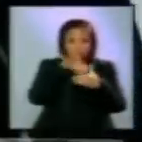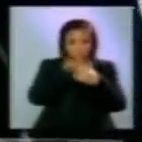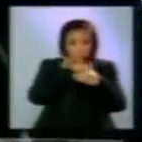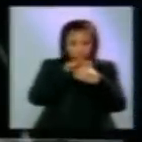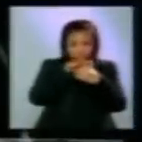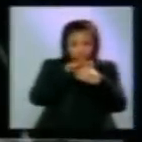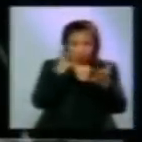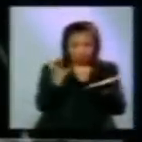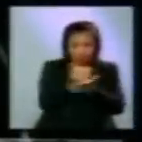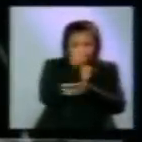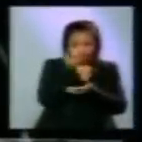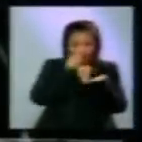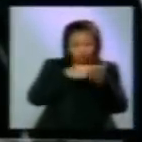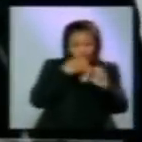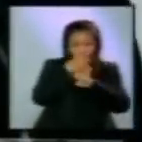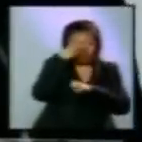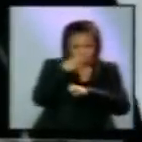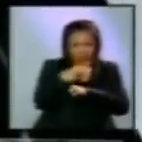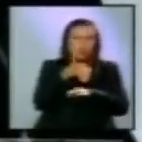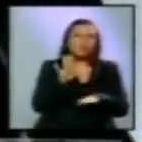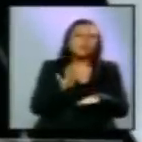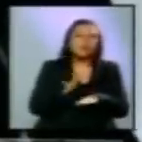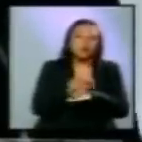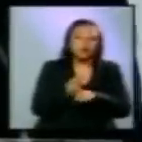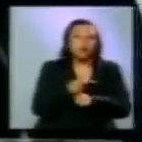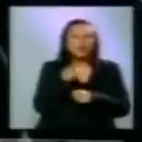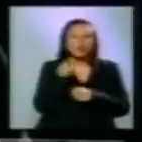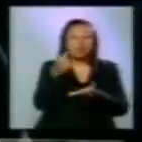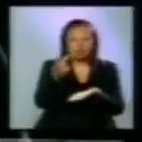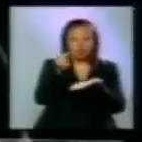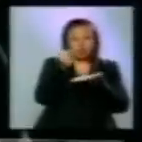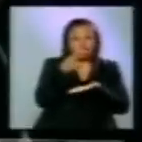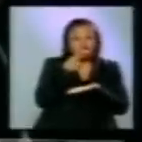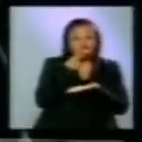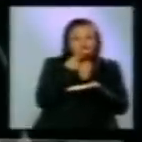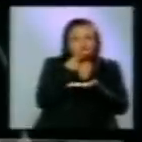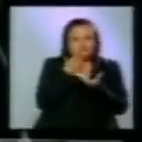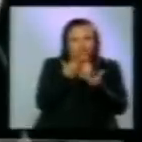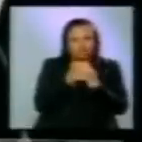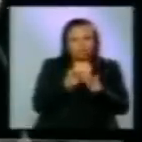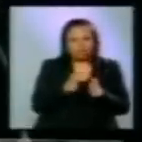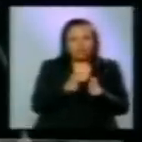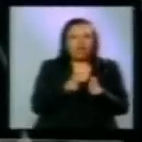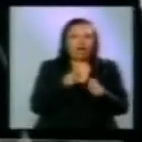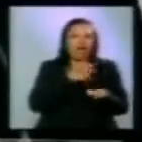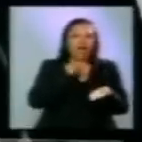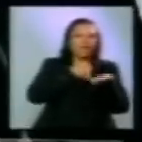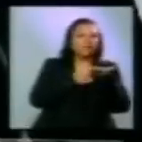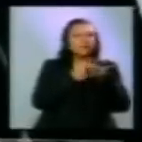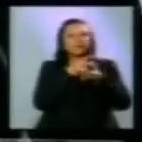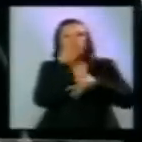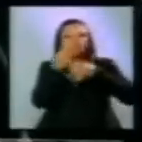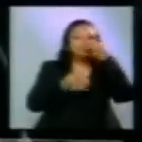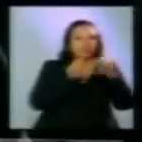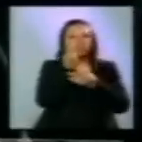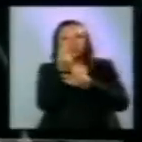México porque utilizan dinero a raudales, tienen los medios de comunicación y trafican con la pobreza de la gente.